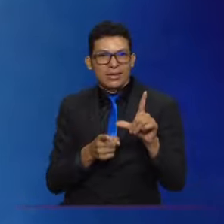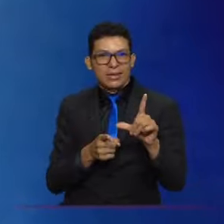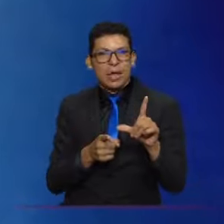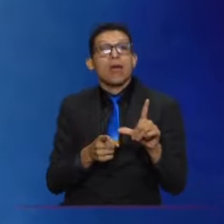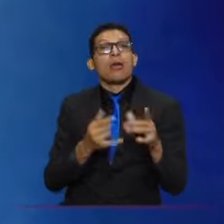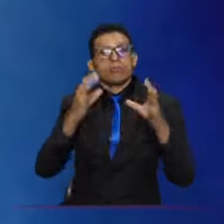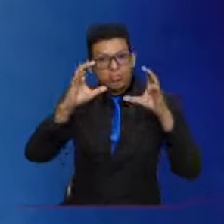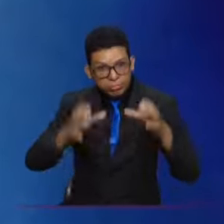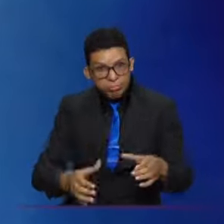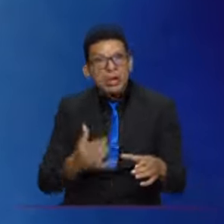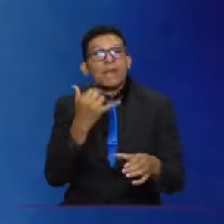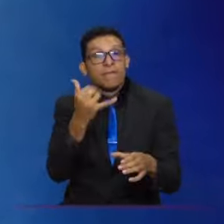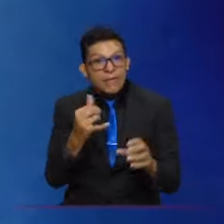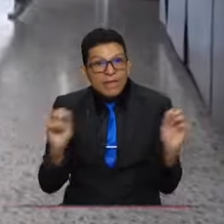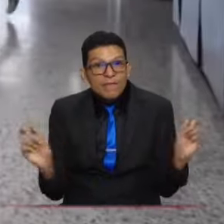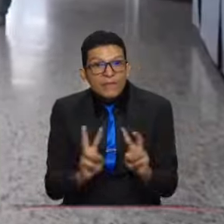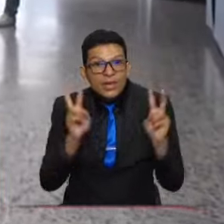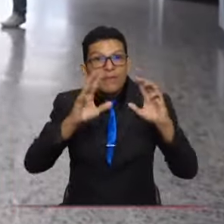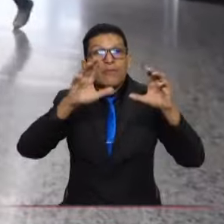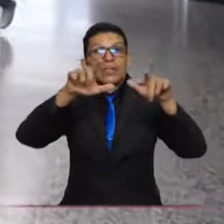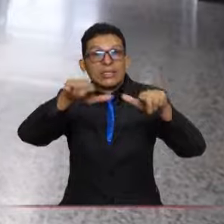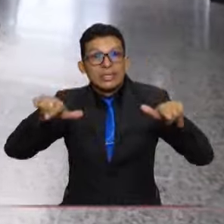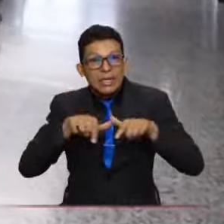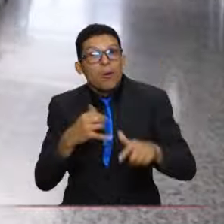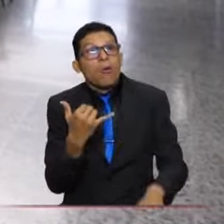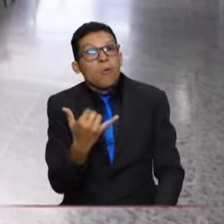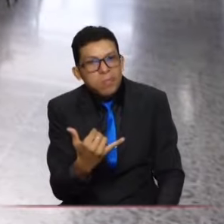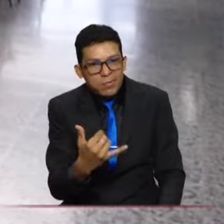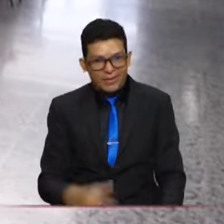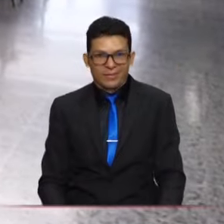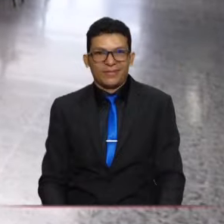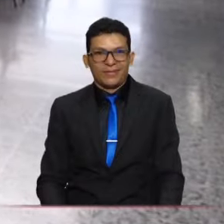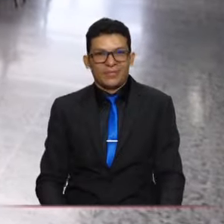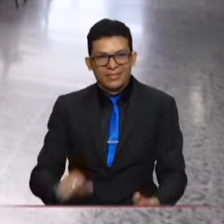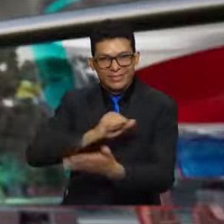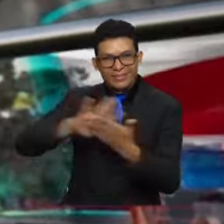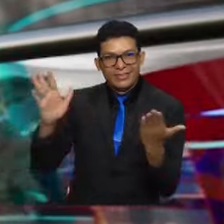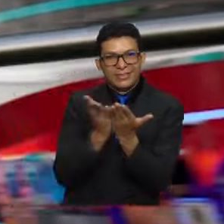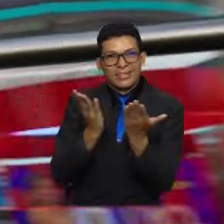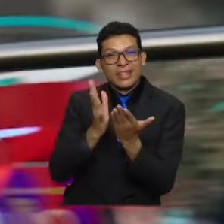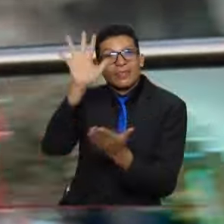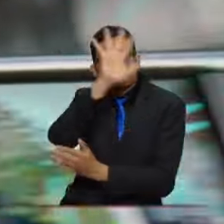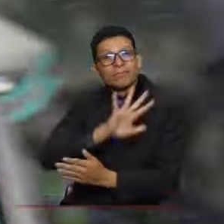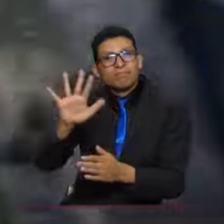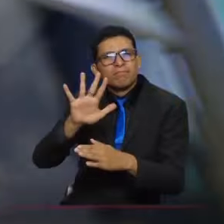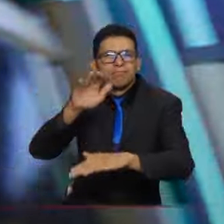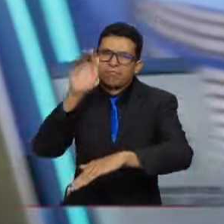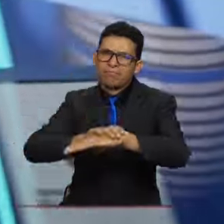clase se está dando en un salón. Aunque las becas son para todo el departamento, el llamado